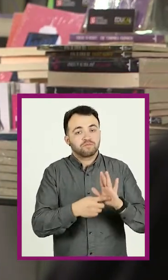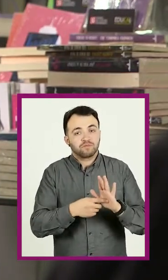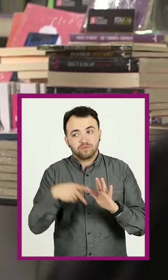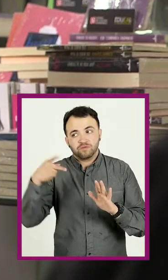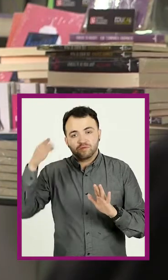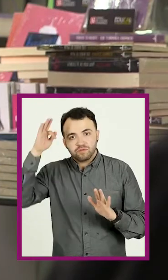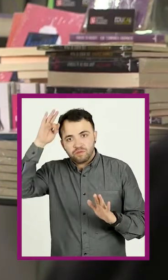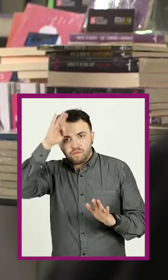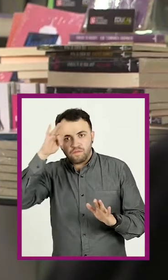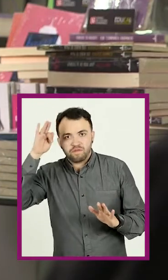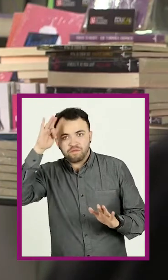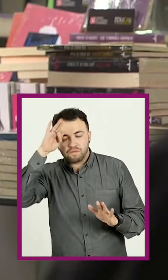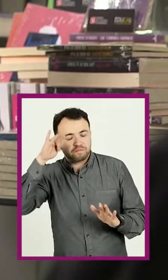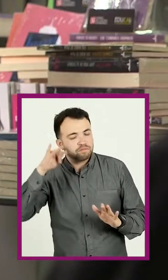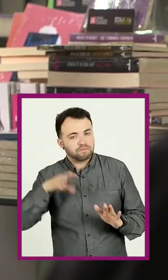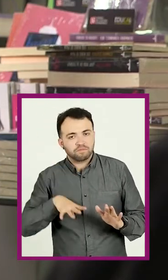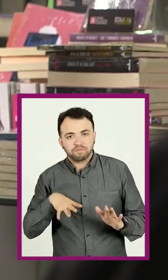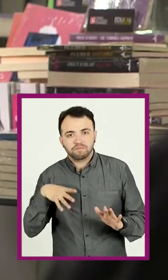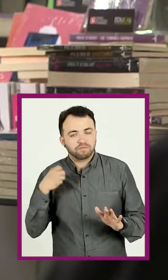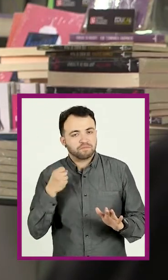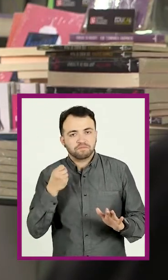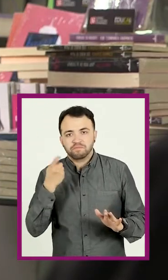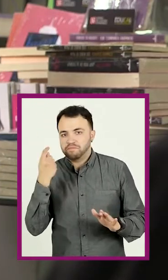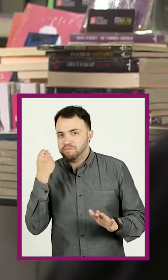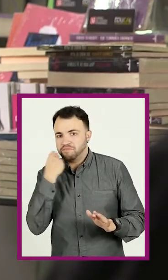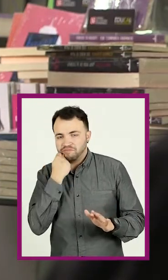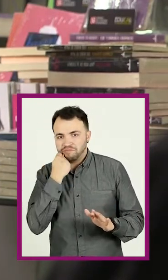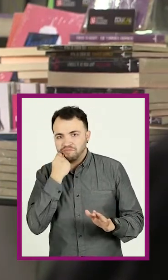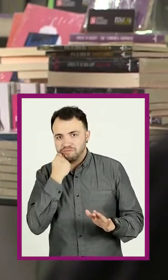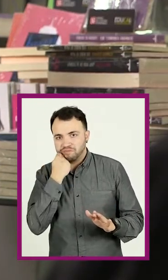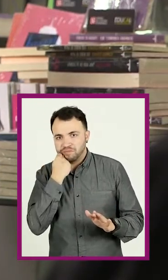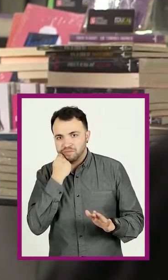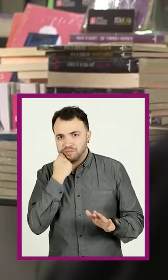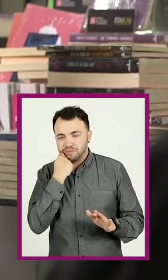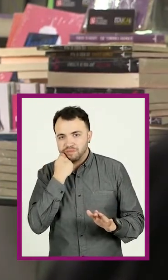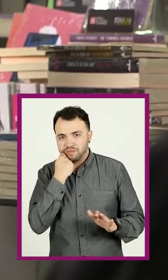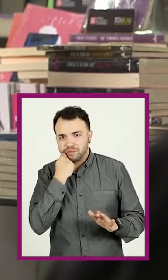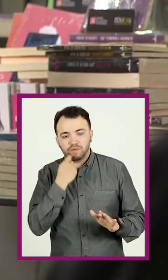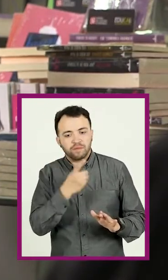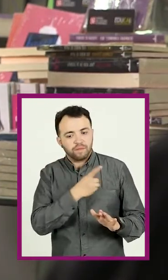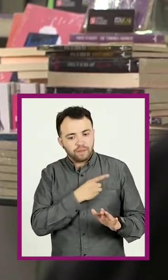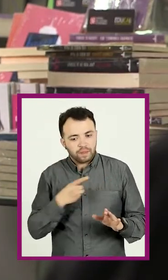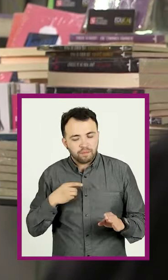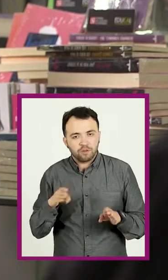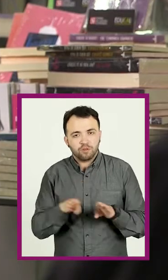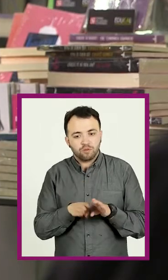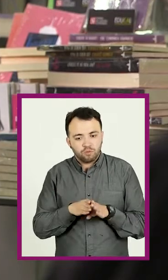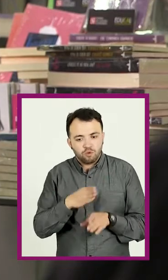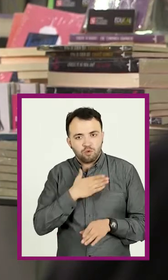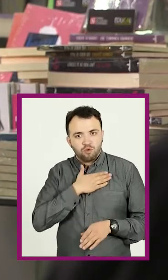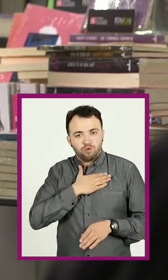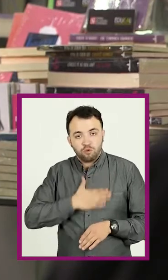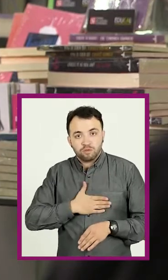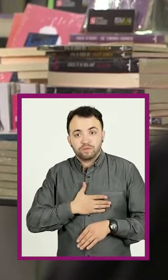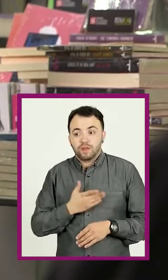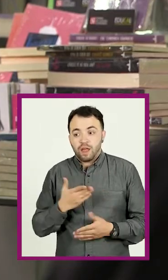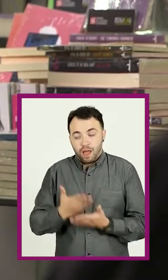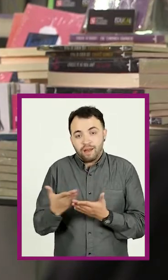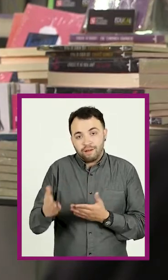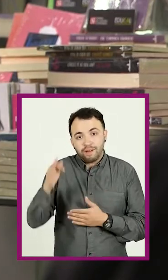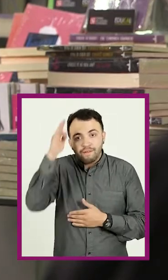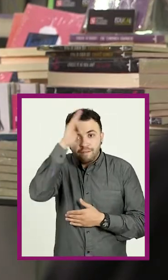Claro. Es decir, la filosofía, si bien sigue sin realizarse en